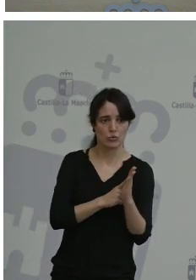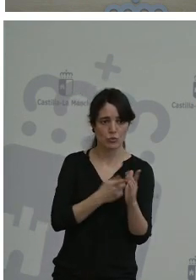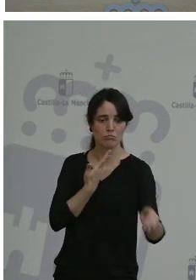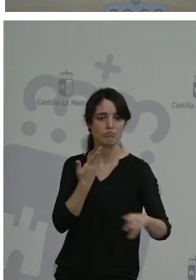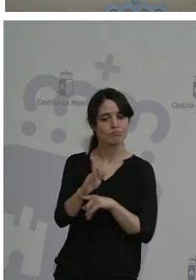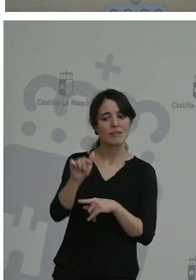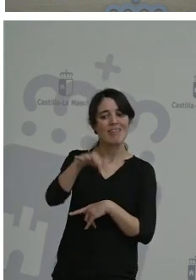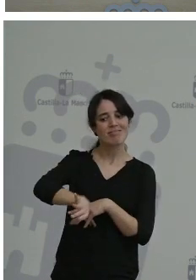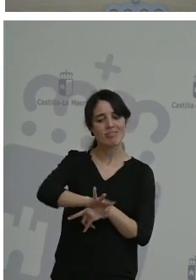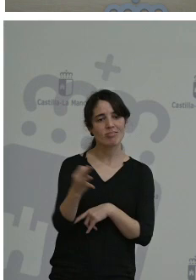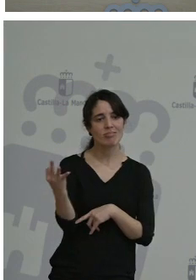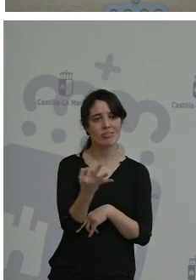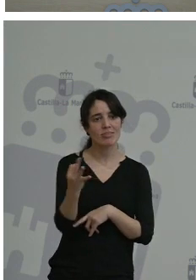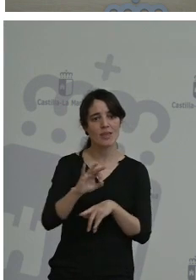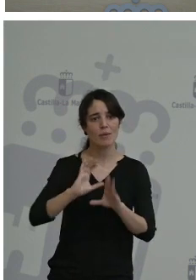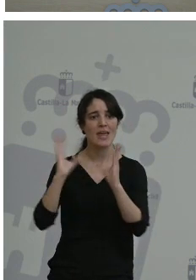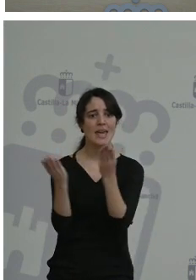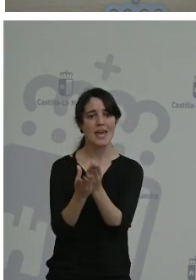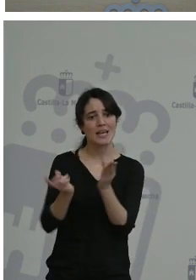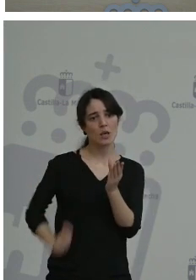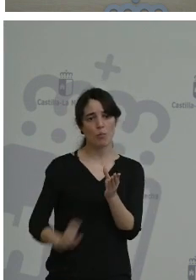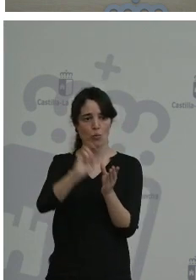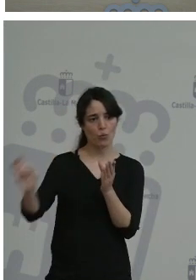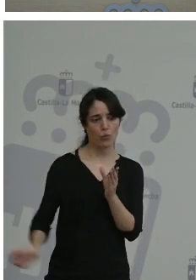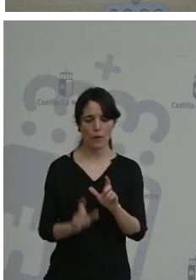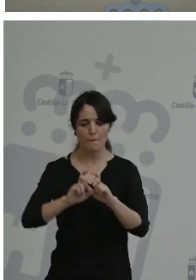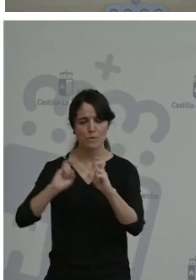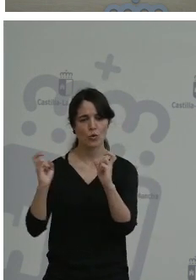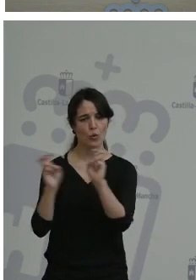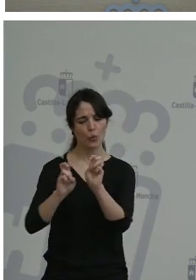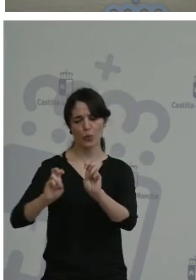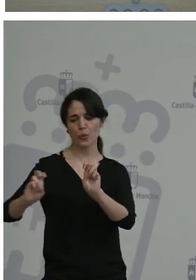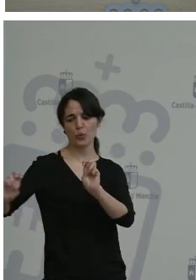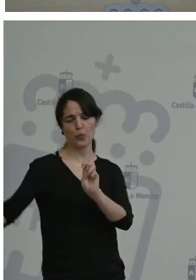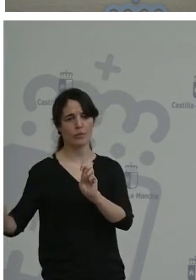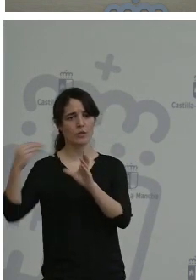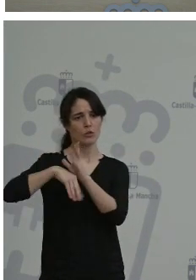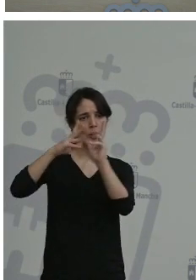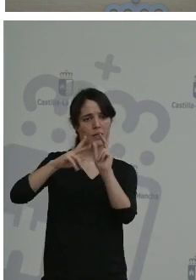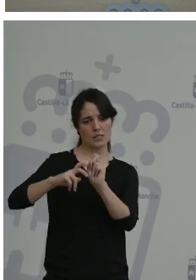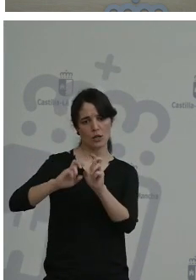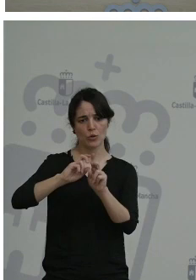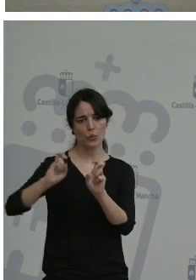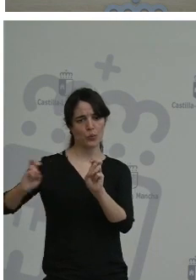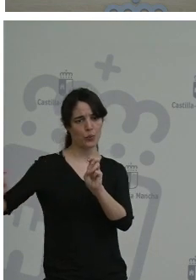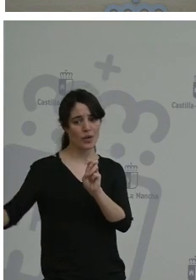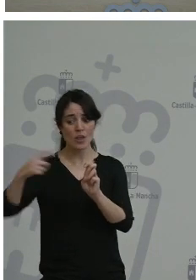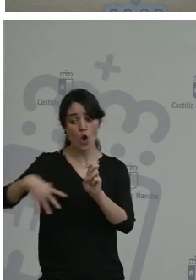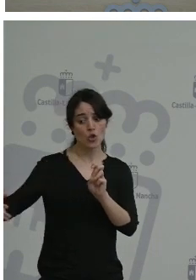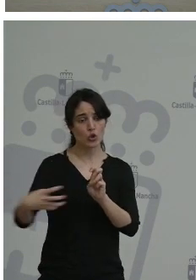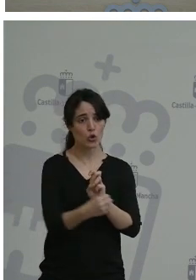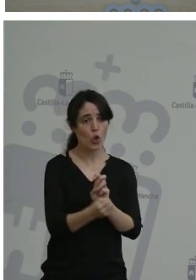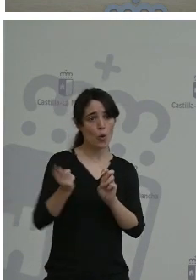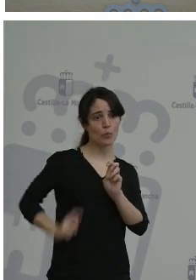serían equipos multidisciplinares de personal de la Administración, por supuesto, como no puede ser de otra manera, que sean unos profesionales,